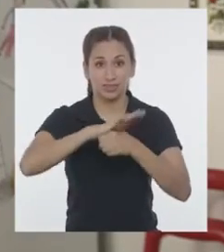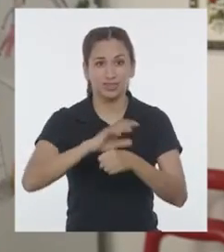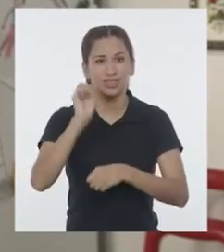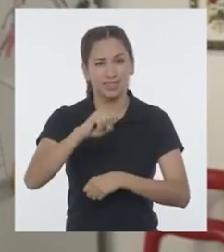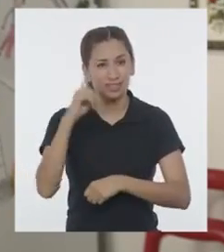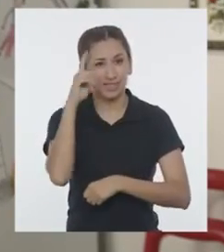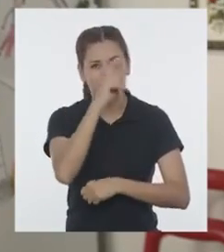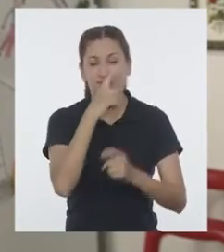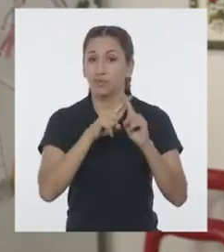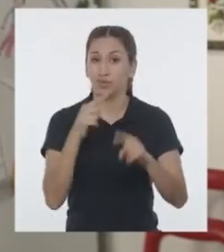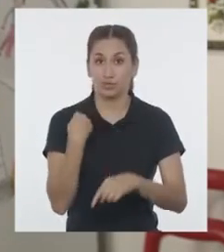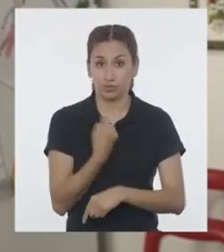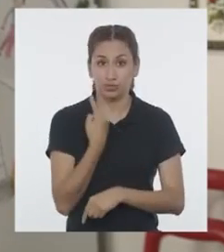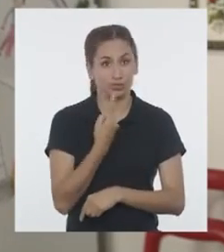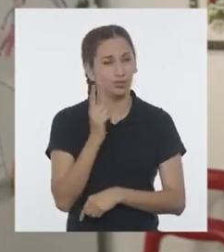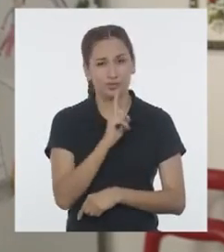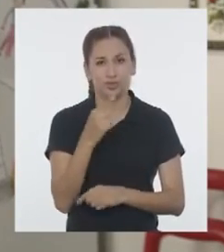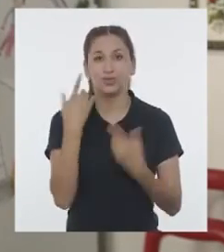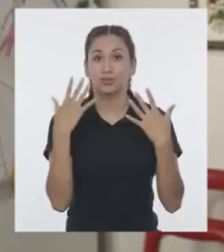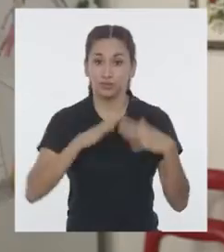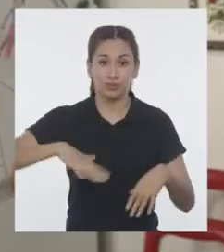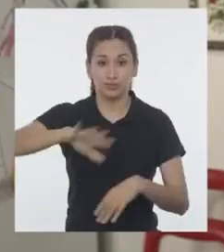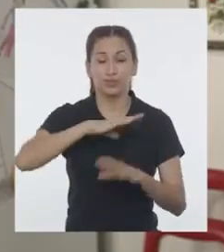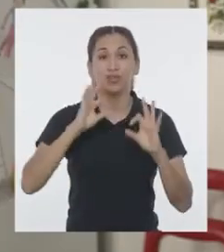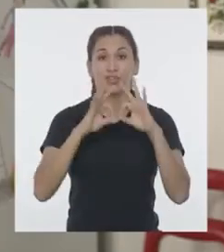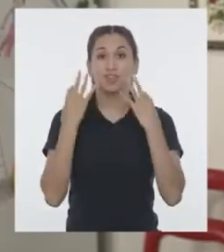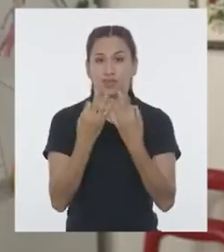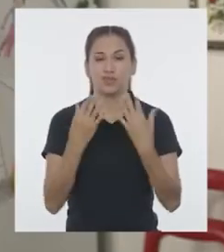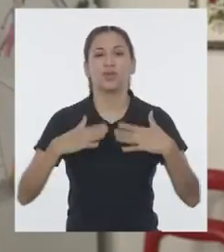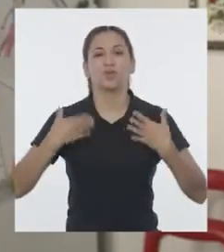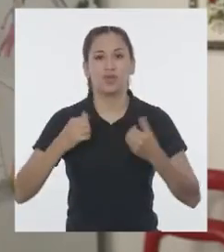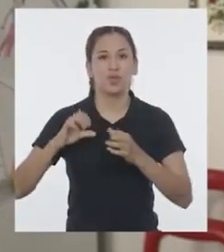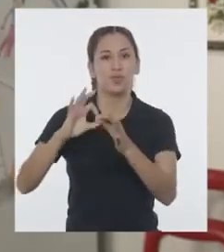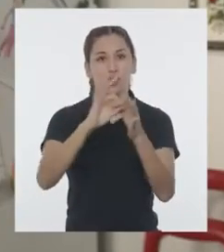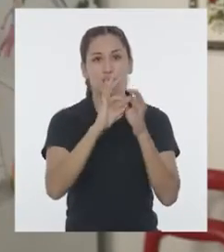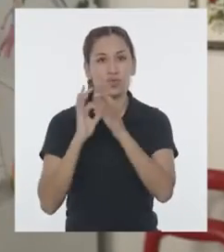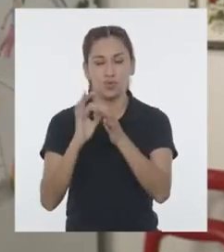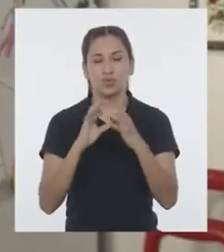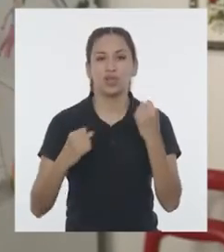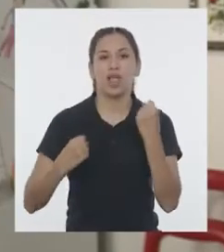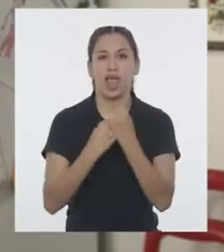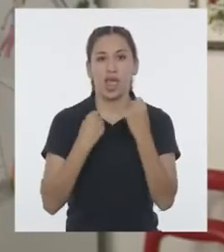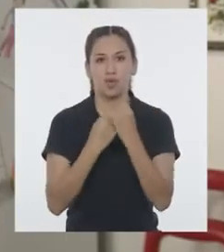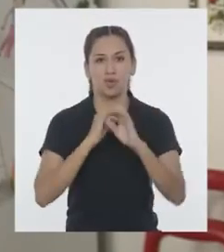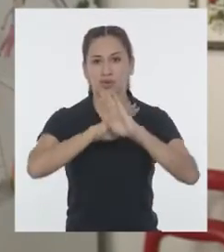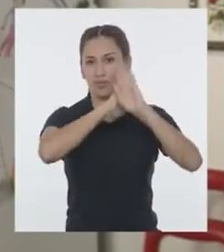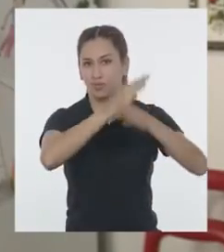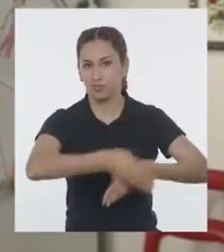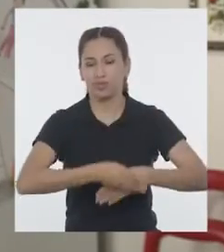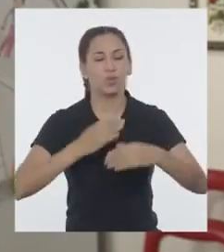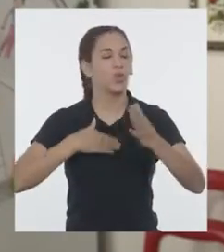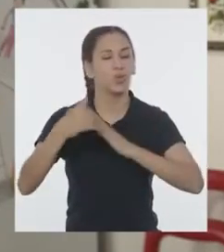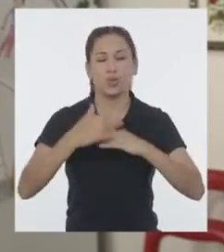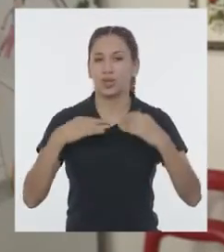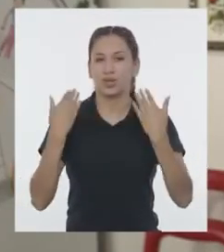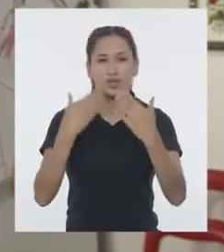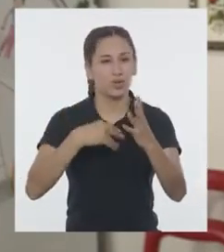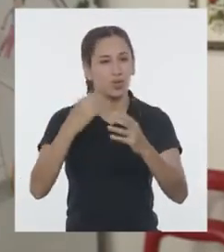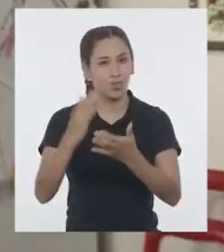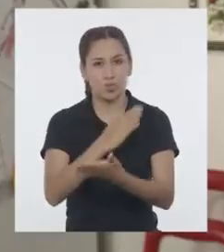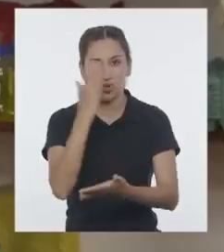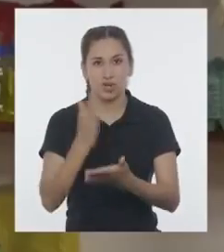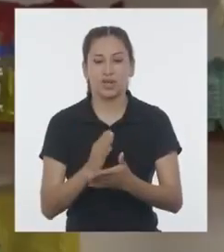es muy retador, pero no estamos solos. Como familia que somos, nos mantenemos unidos y nos apoyamos para enfrentar